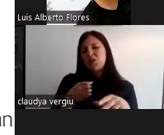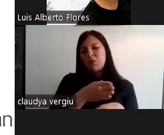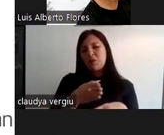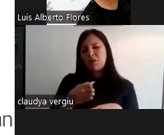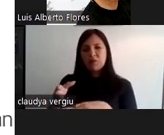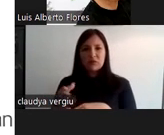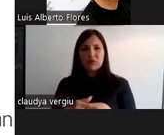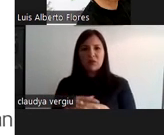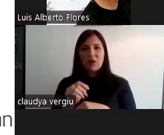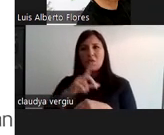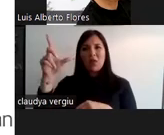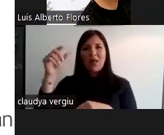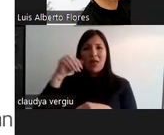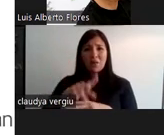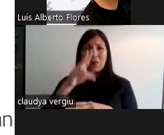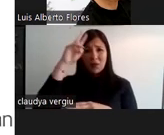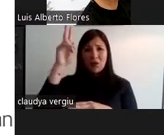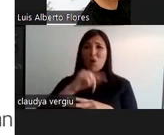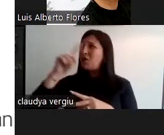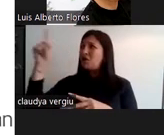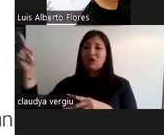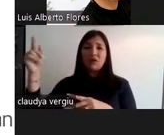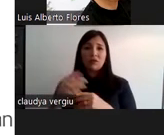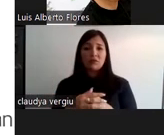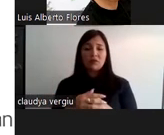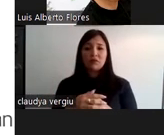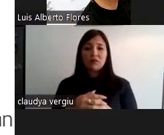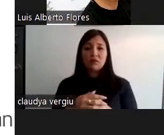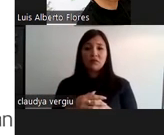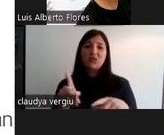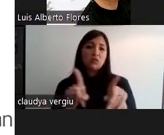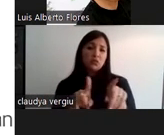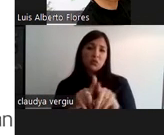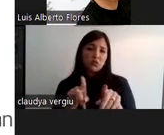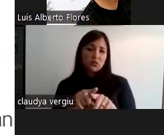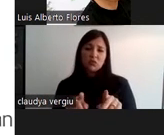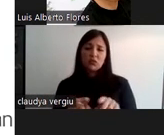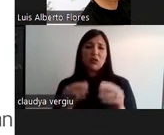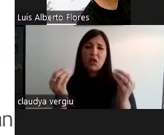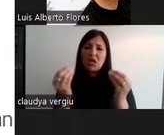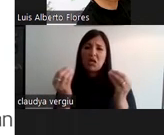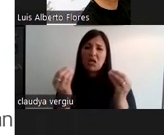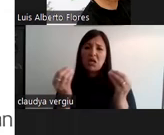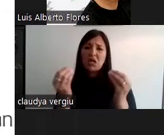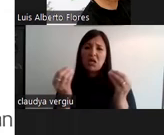viajan fuera o dentro y es muy parecido a nivel general con un 95% que